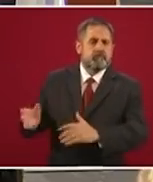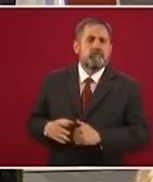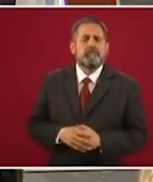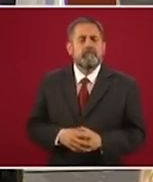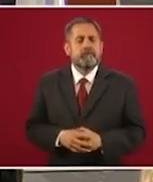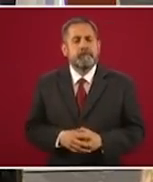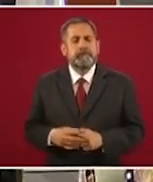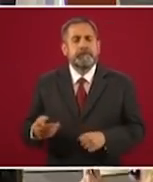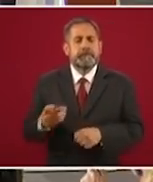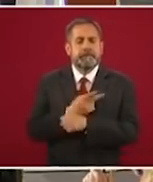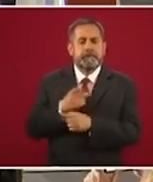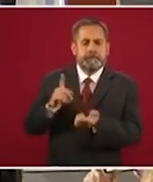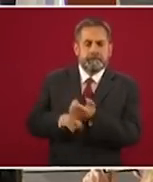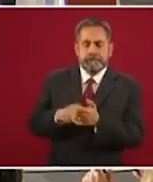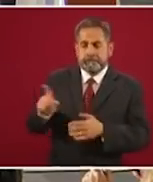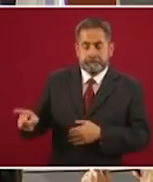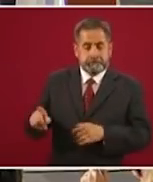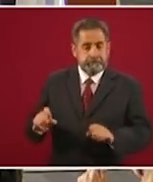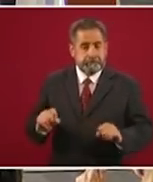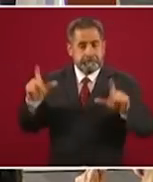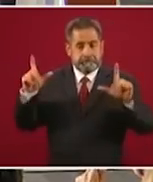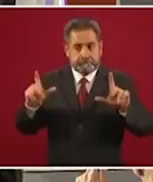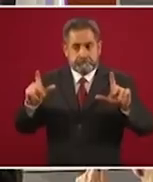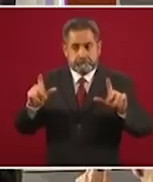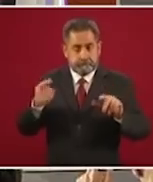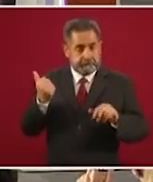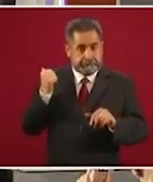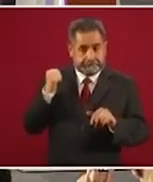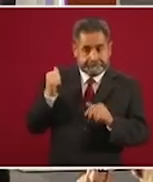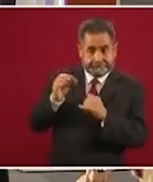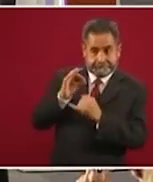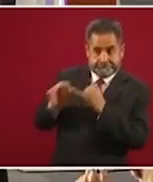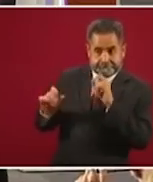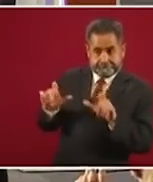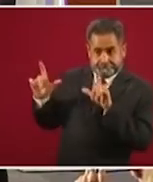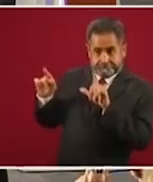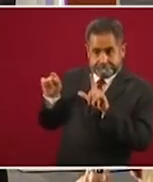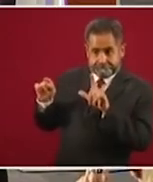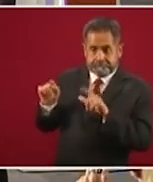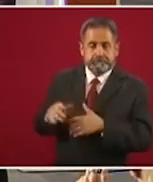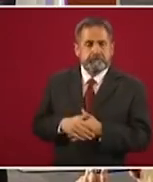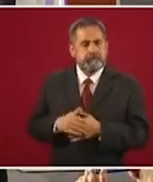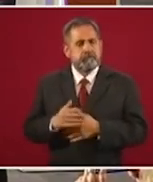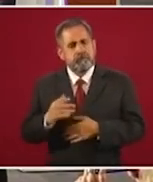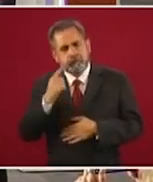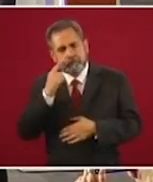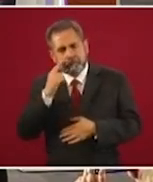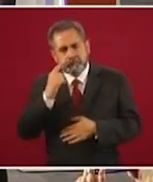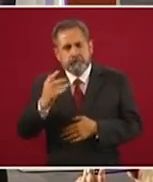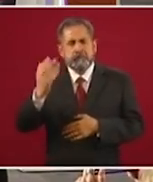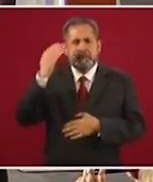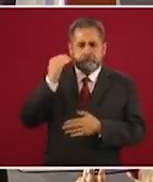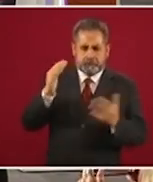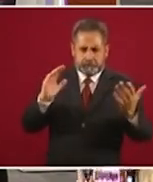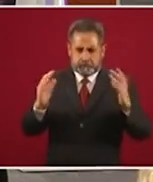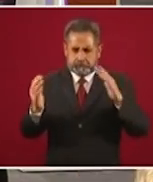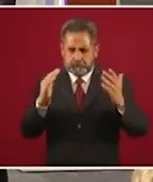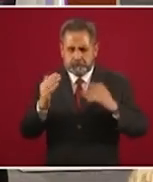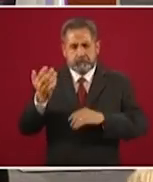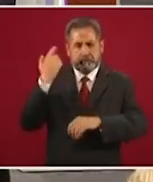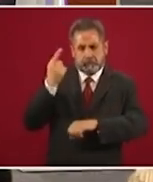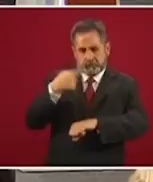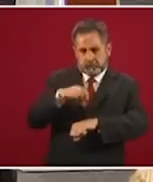que hicimos aquí, como esta es la gráfica, la tabla final, es que en emisiones pasadas, contrástenlo con lo de la semana